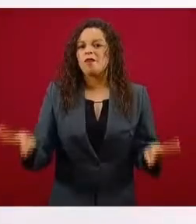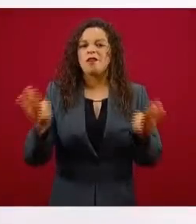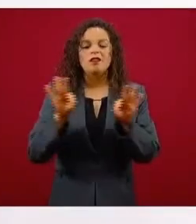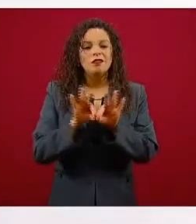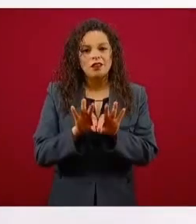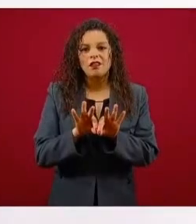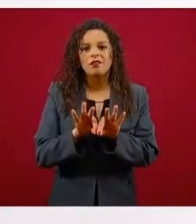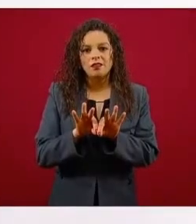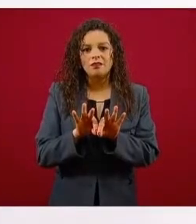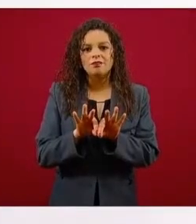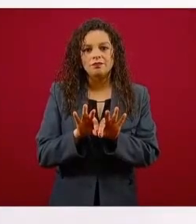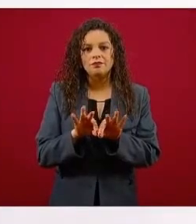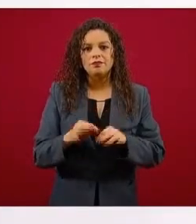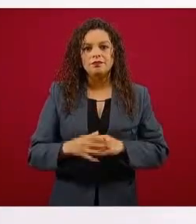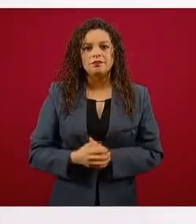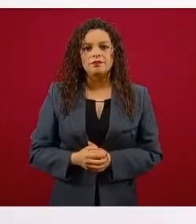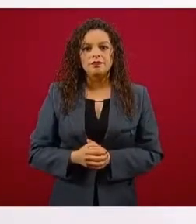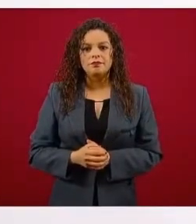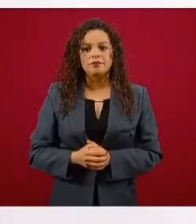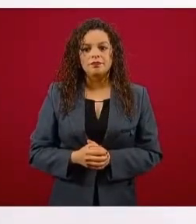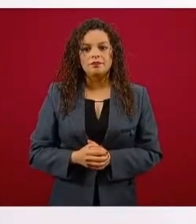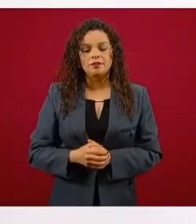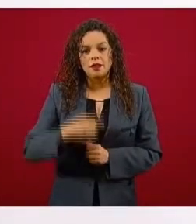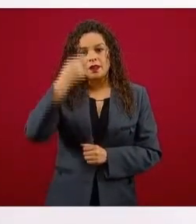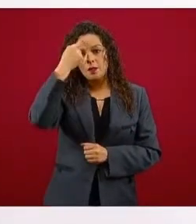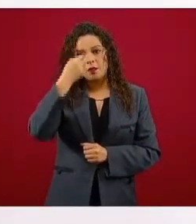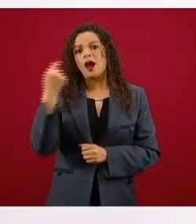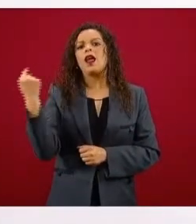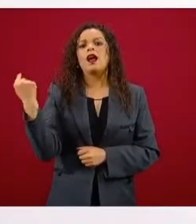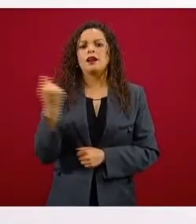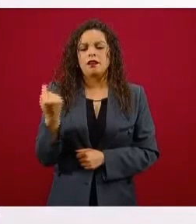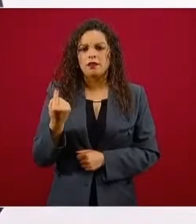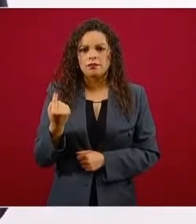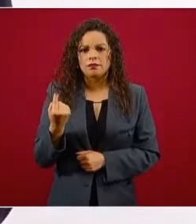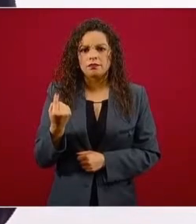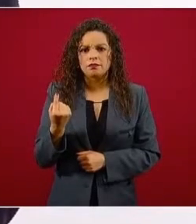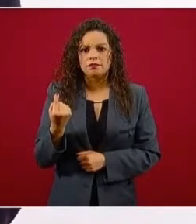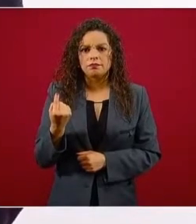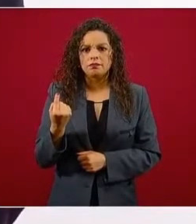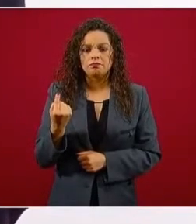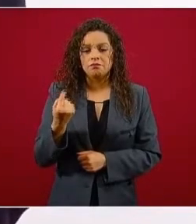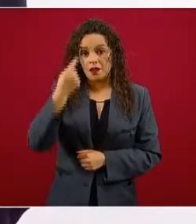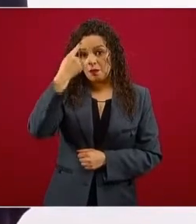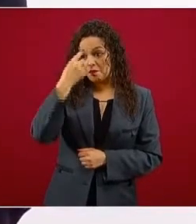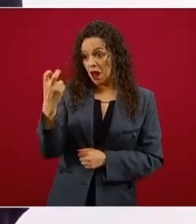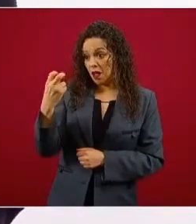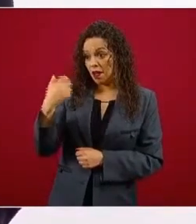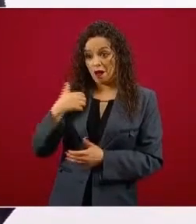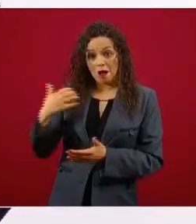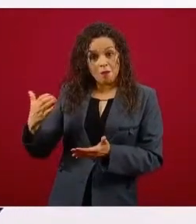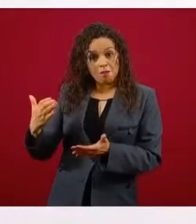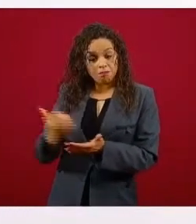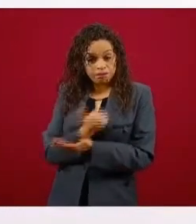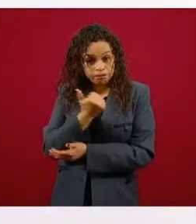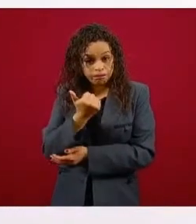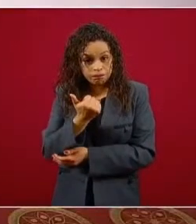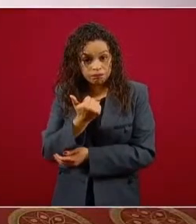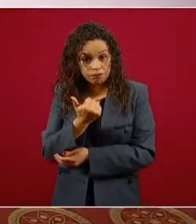tanto para la victoria como para gobernar,